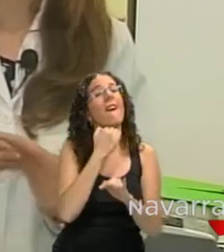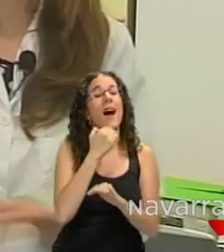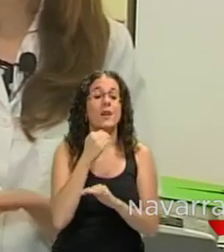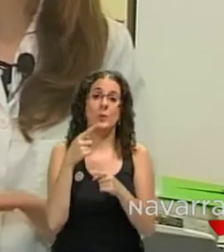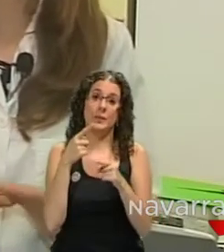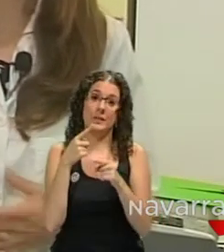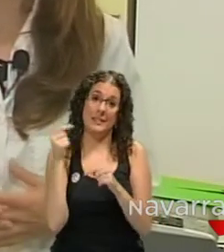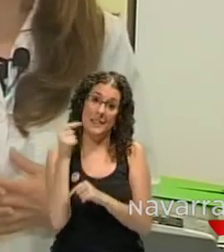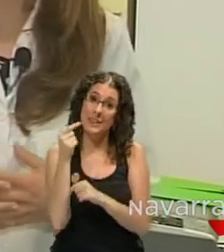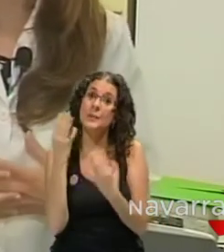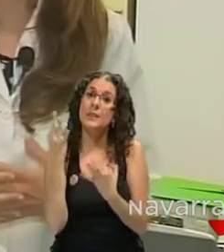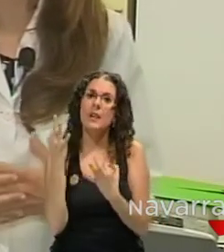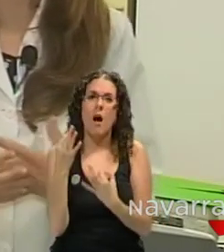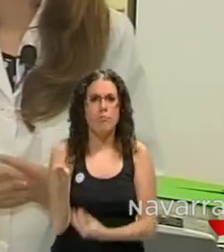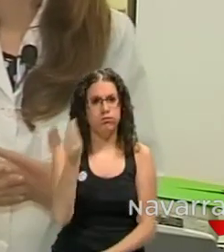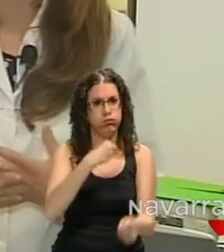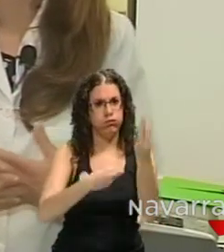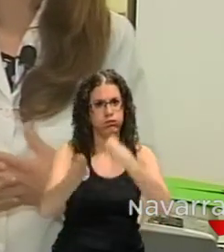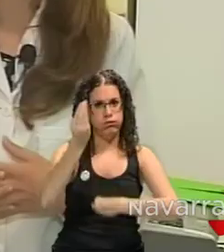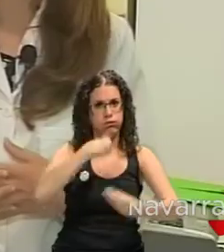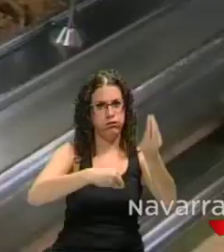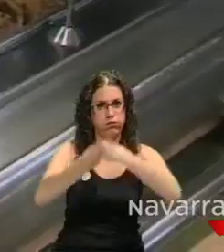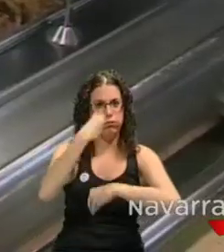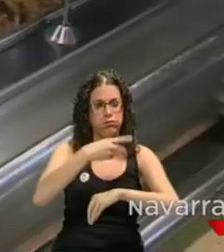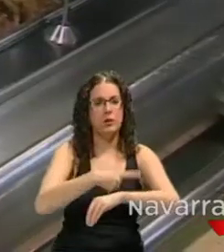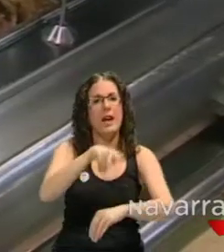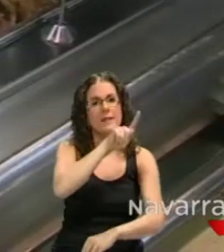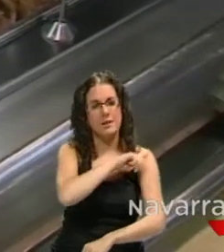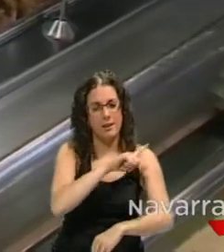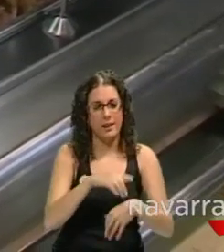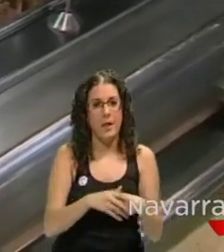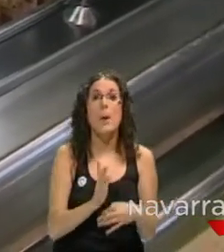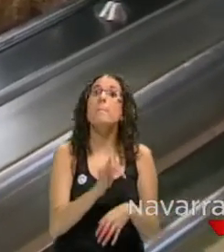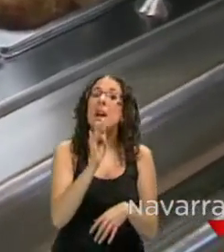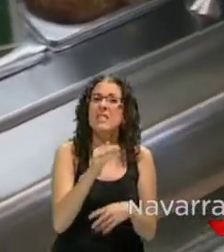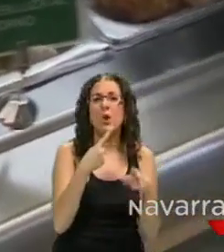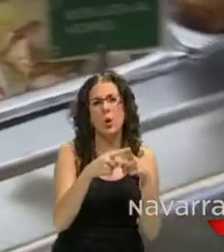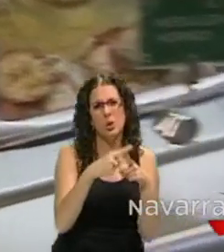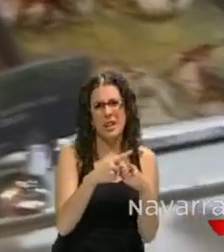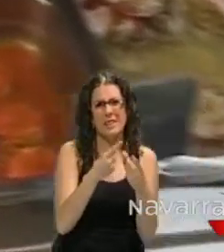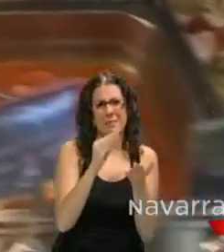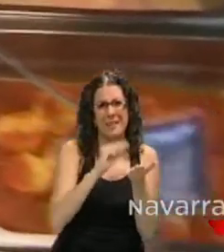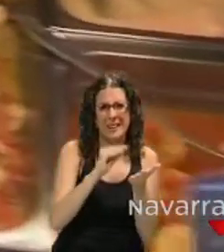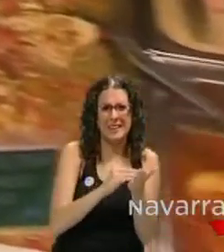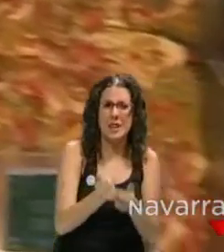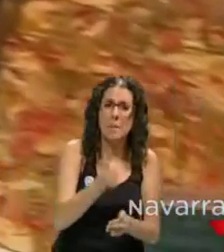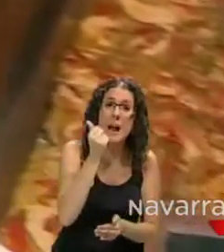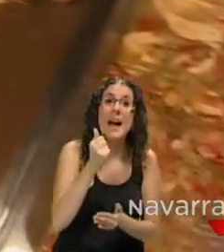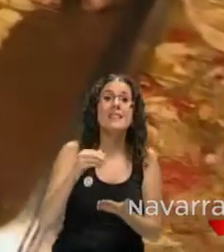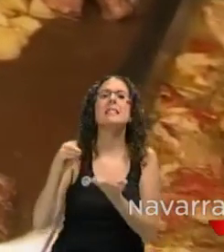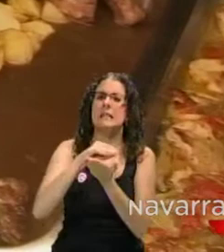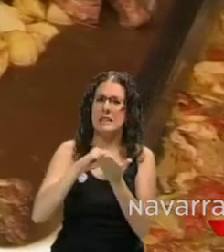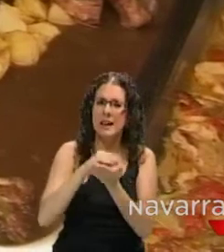comer en exceso. Y sobre todo los alimentos más grasos, con más salsas y